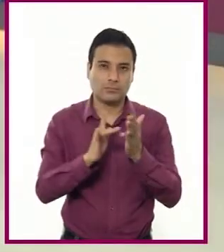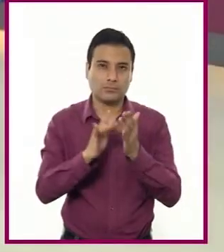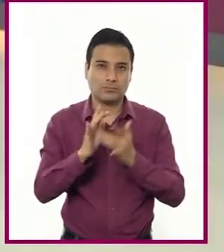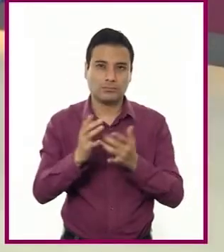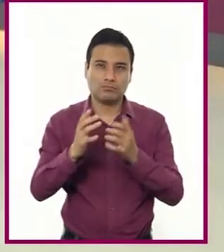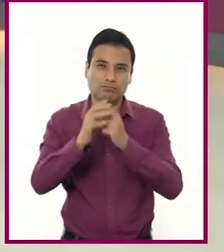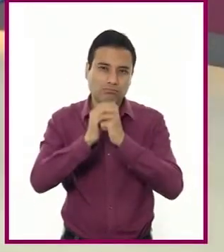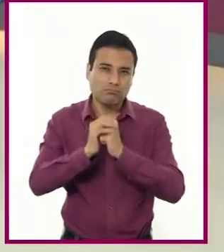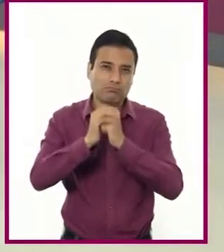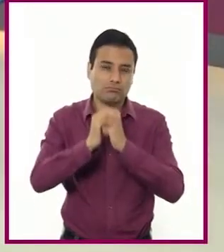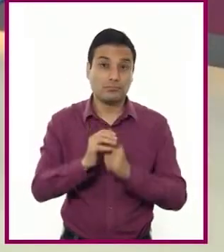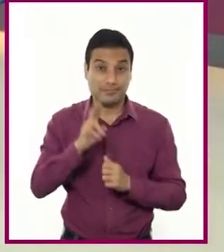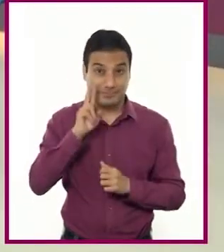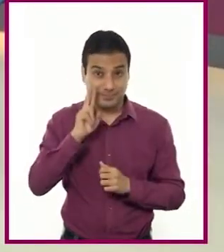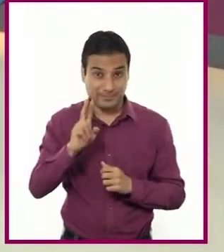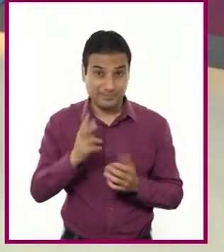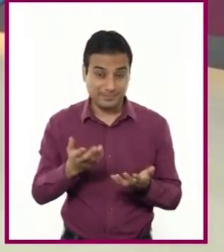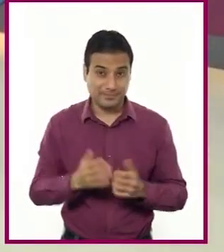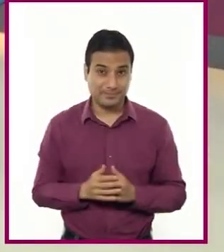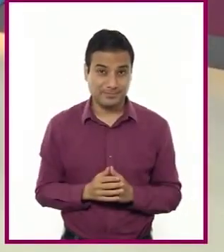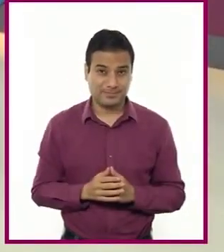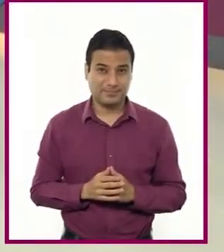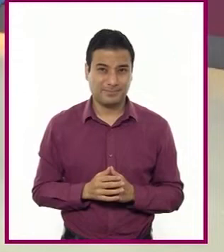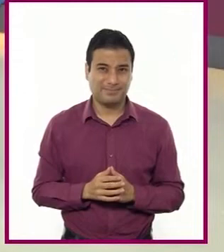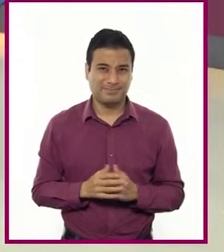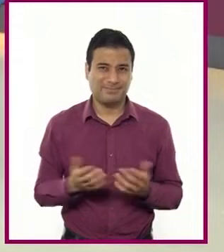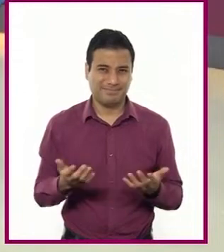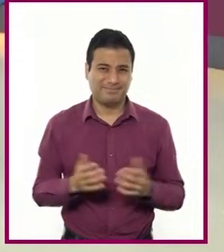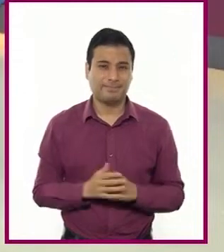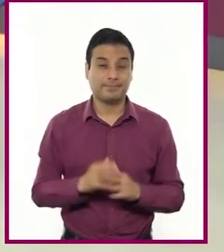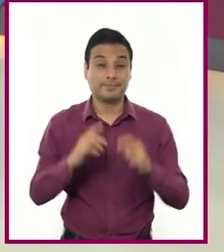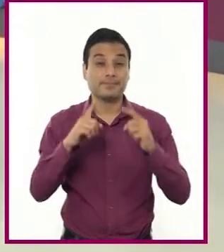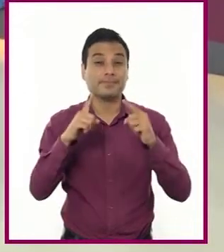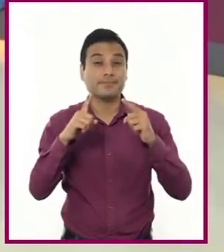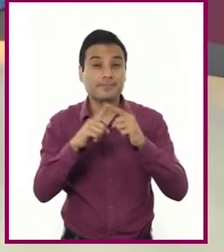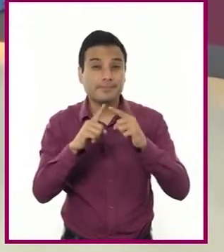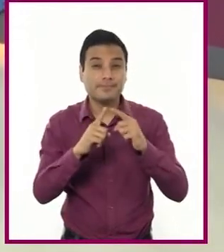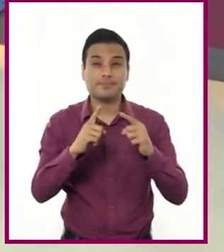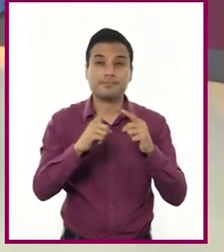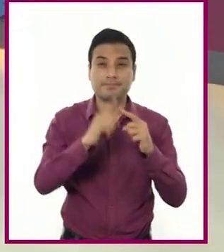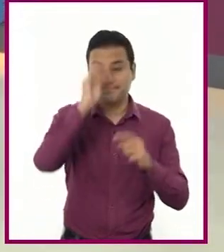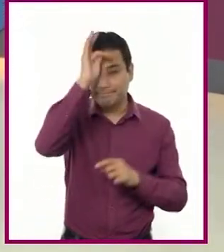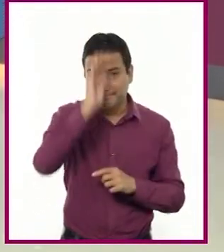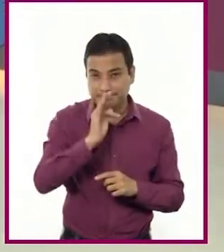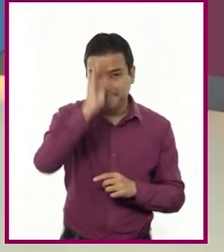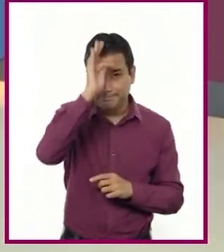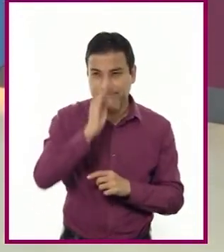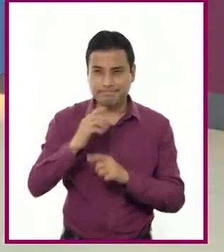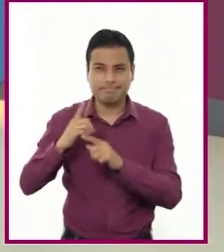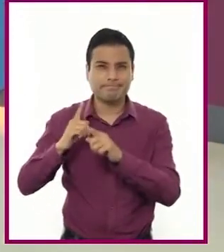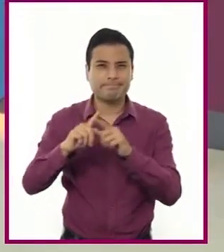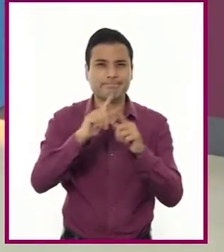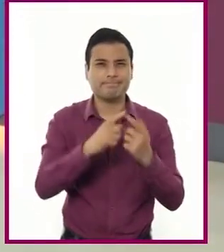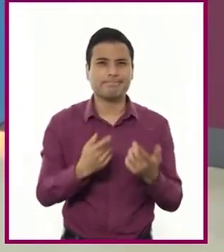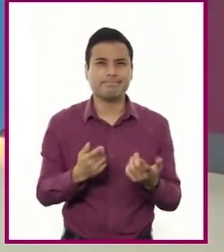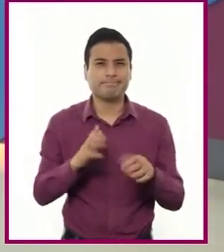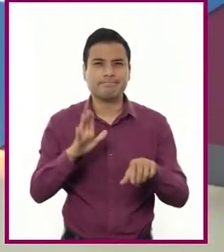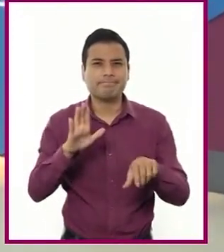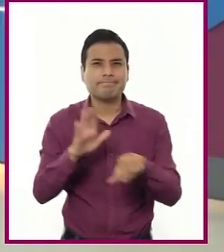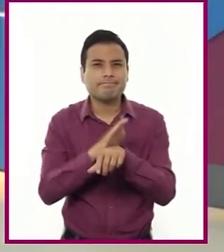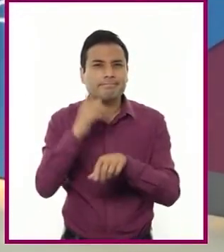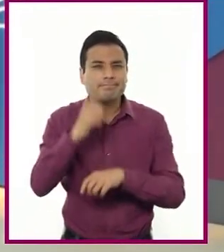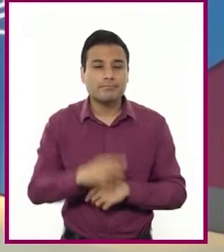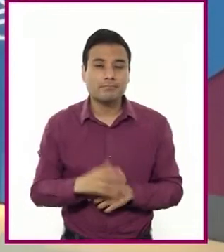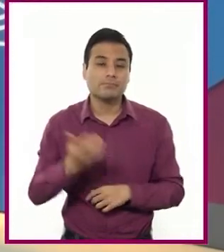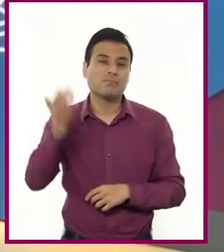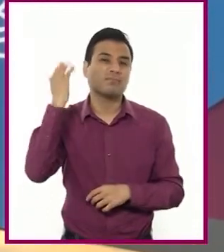Como pudieron notar, la gran cantidad de templos, ermitas y conventos se relaciona con la misma cantidad de construcciones